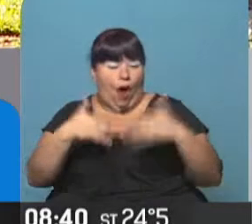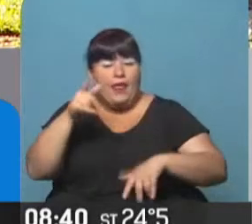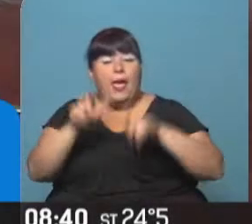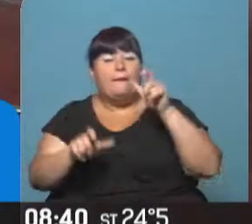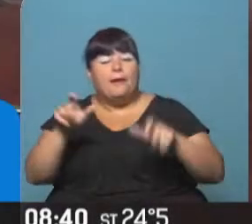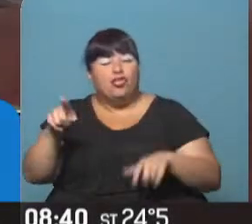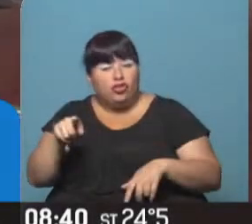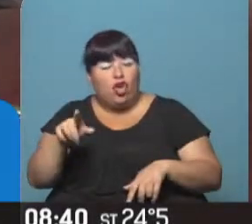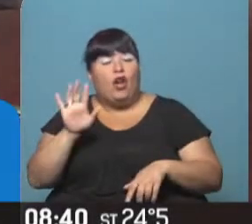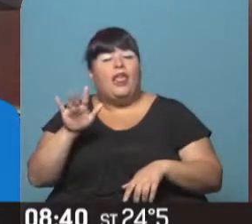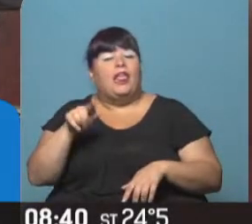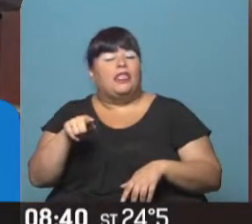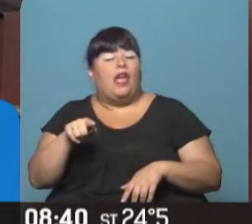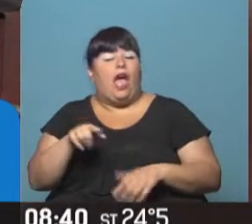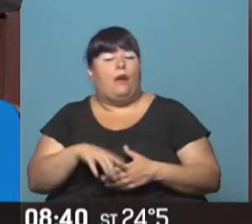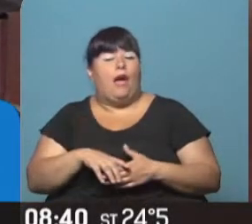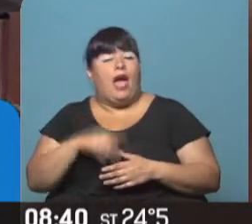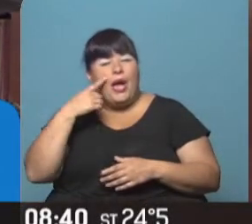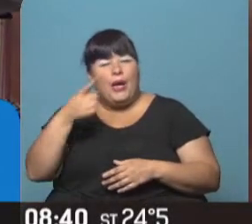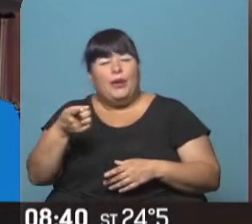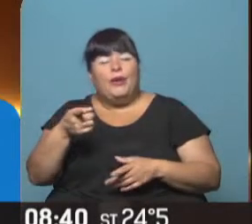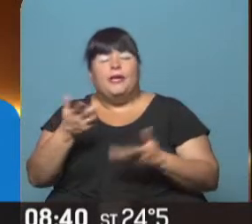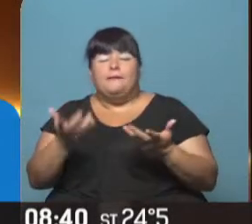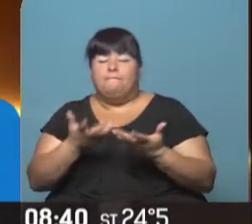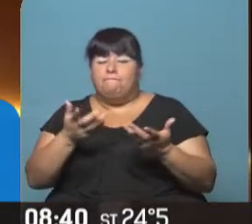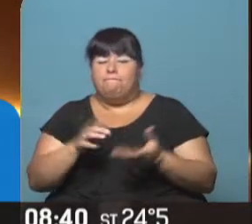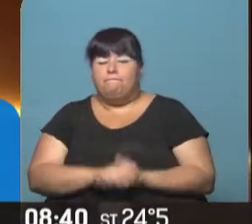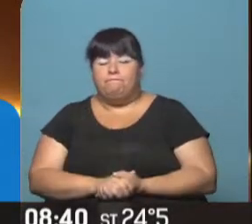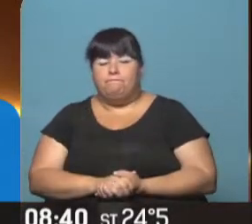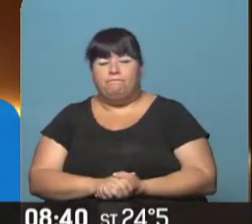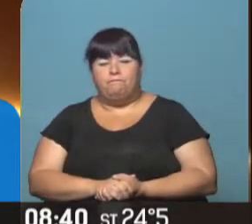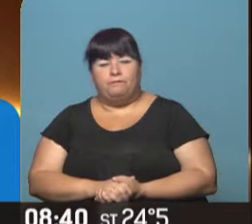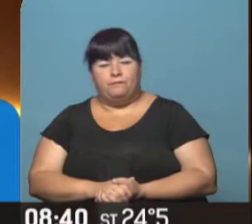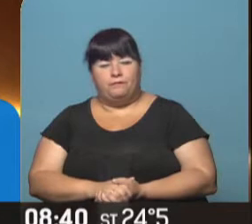un paciente que estaba vieron esas